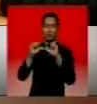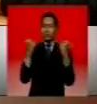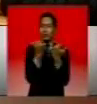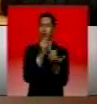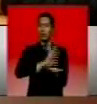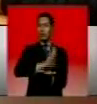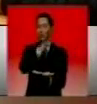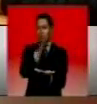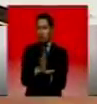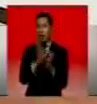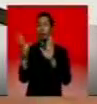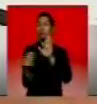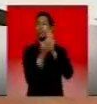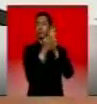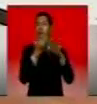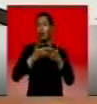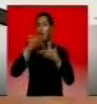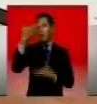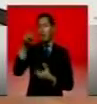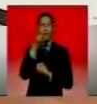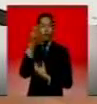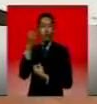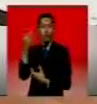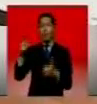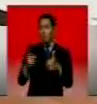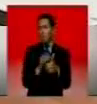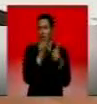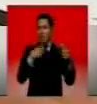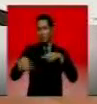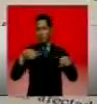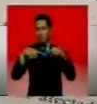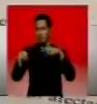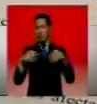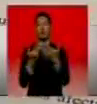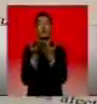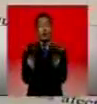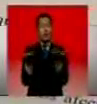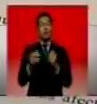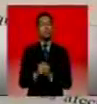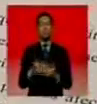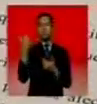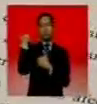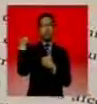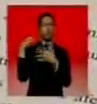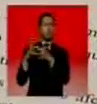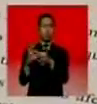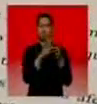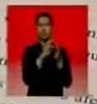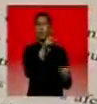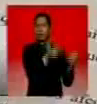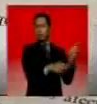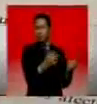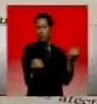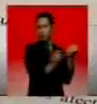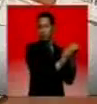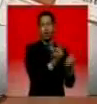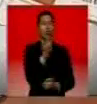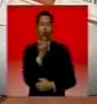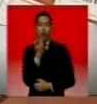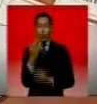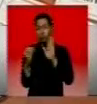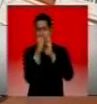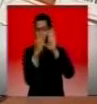Nacional incluyó en el informe para primer debate de la Ley Solidaria y de Corresponsabilidad con las Víctimas del Terremoto la creación de una